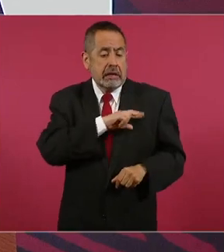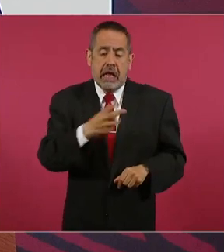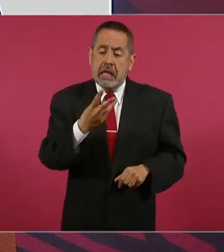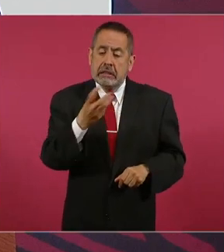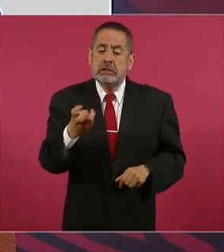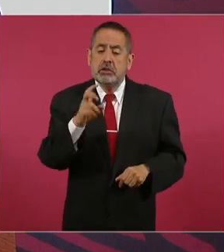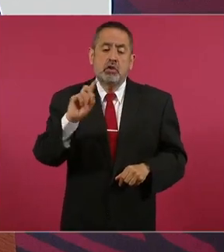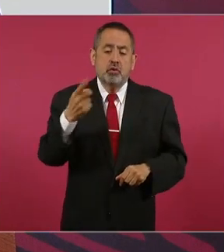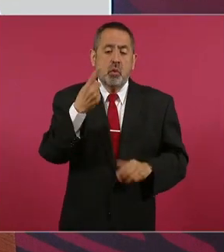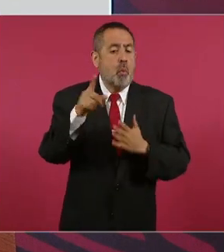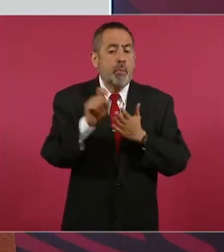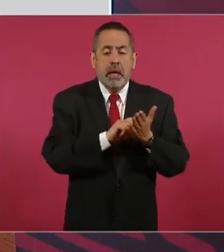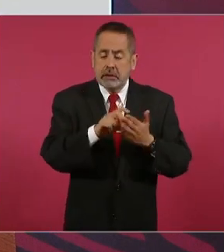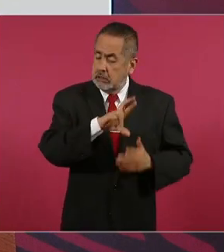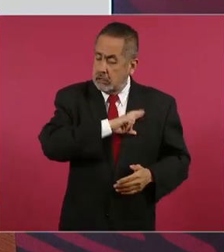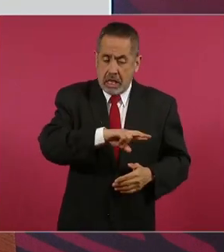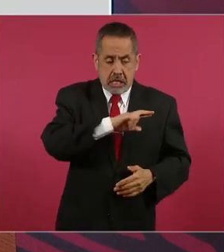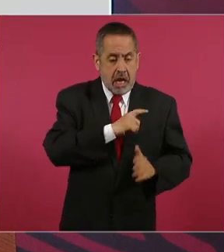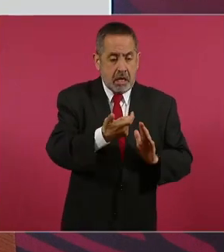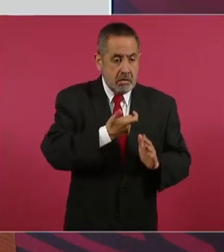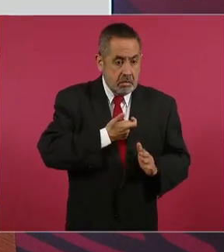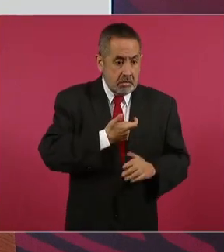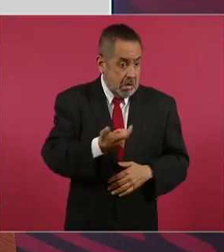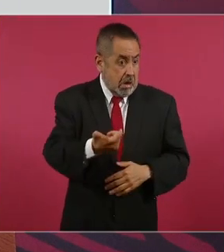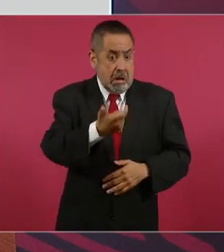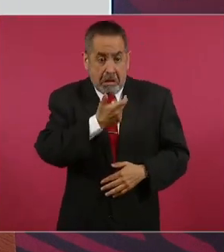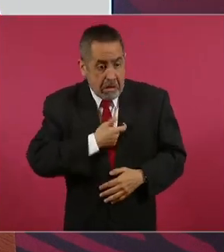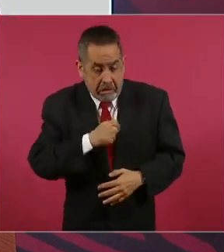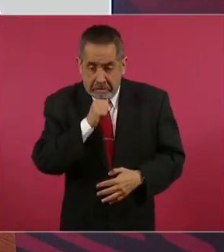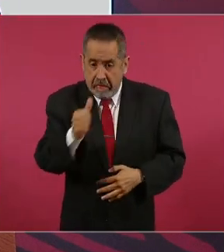dólares al mes. Si no aportan,